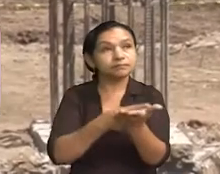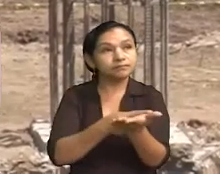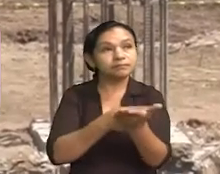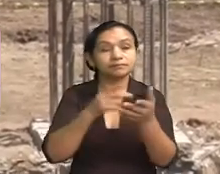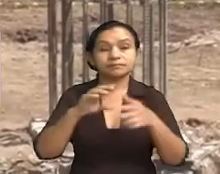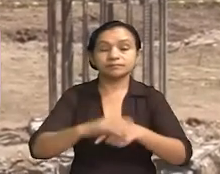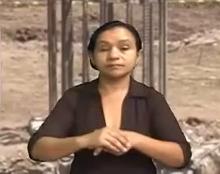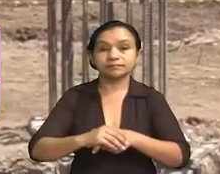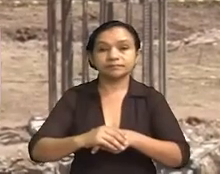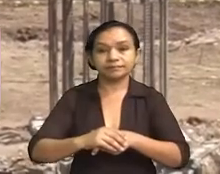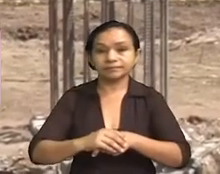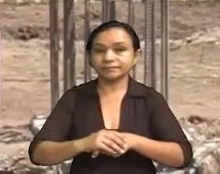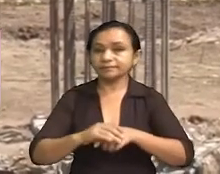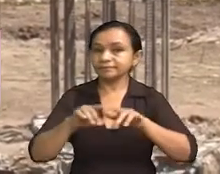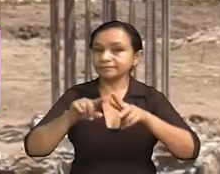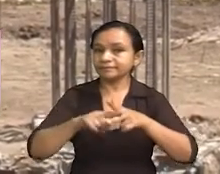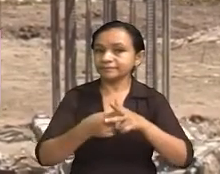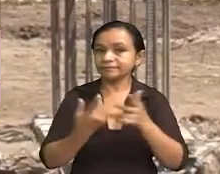Va